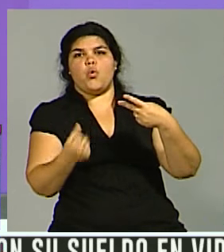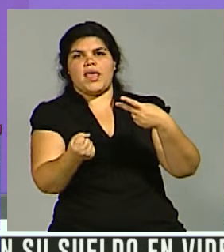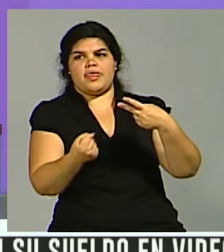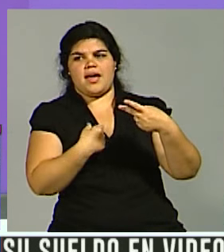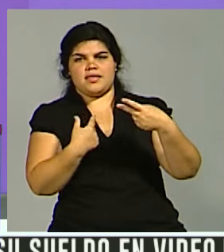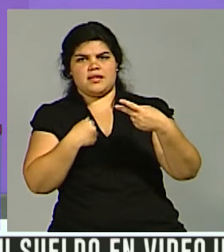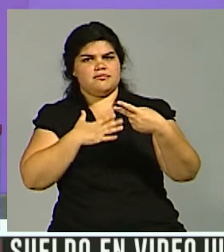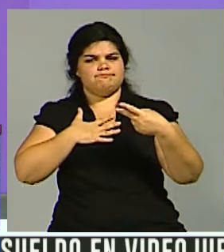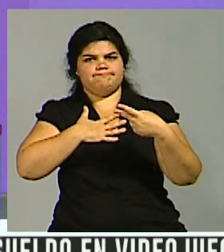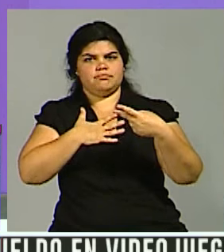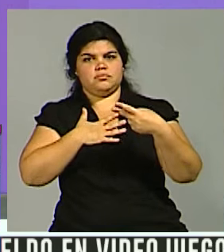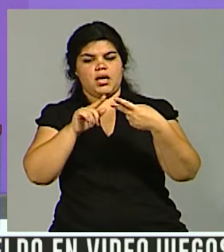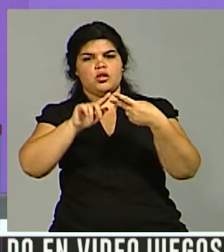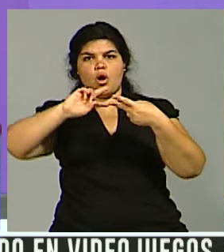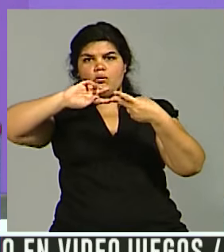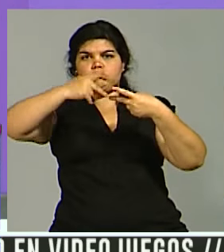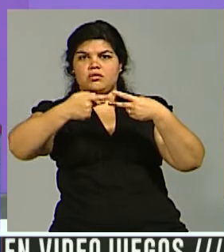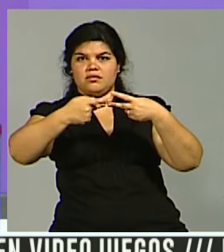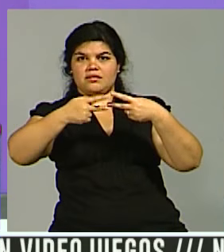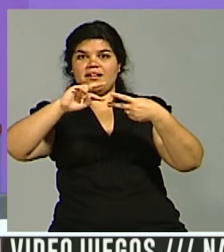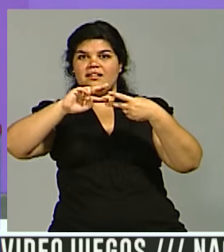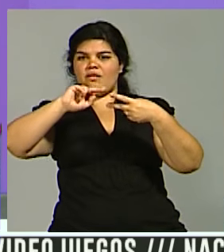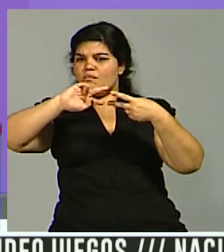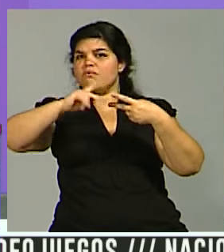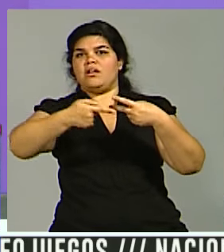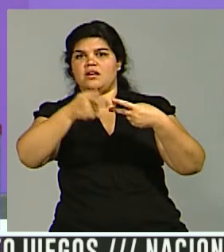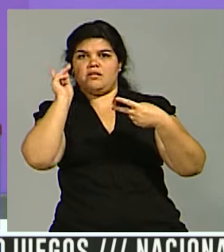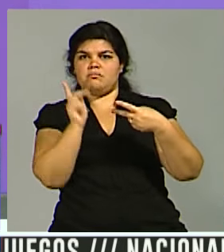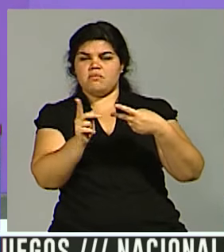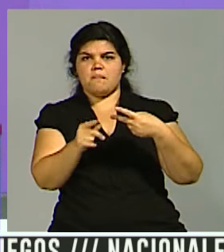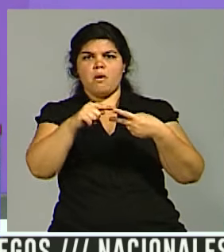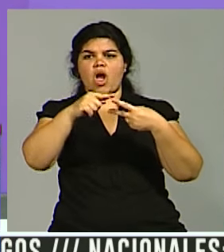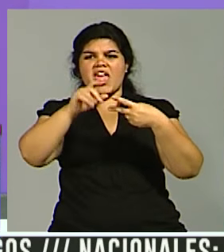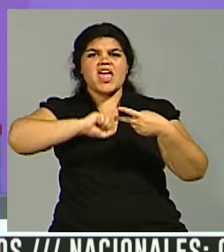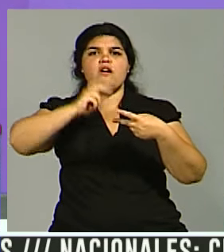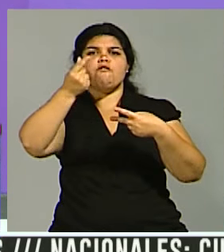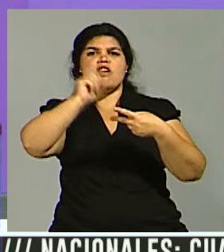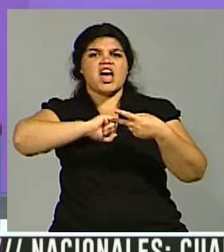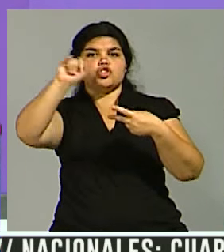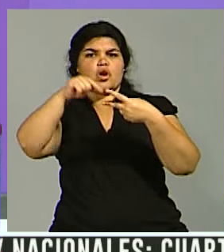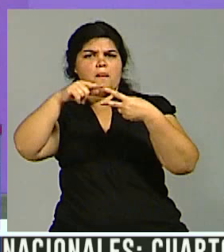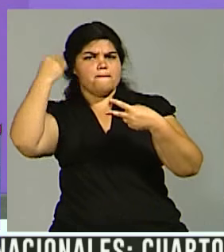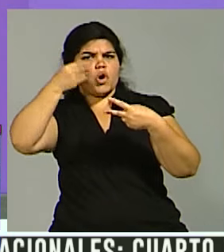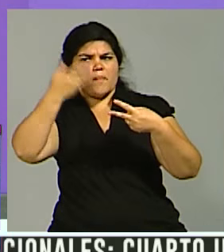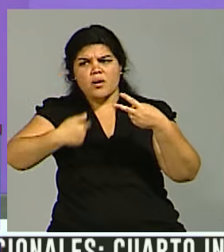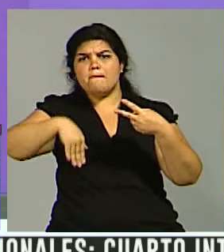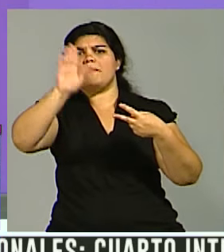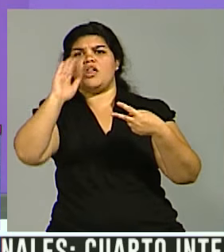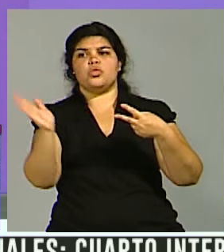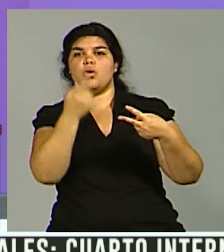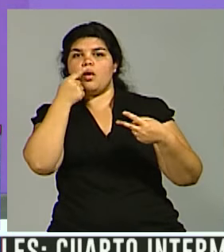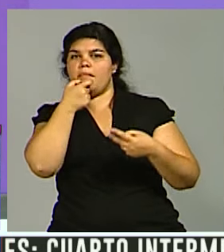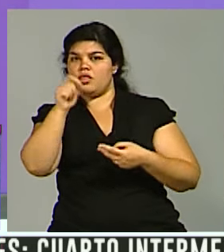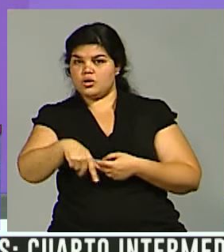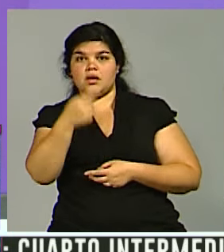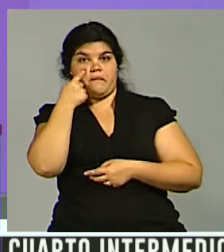pero cambió esto de manera considerable y vuelve a poner a la inflación como una de las principales preocupaciones que tenemos todos los